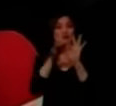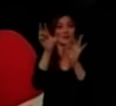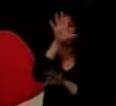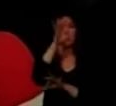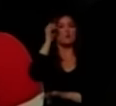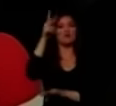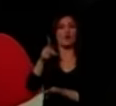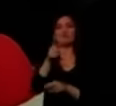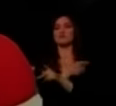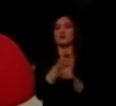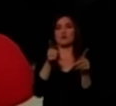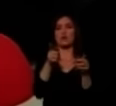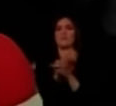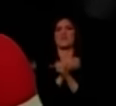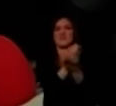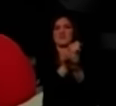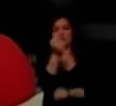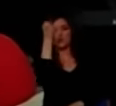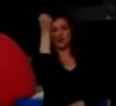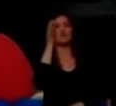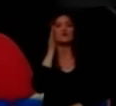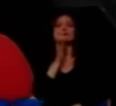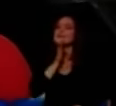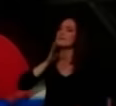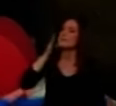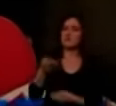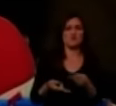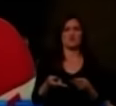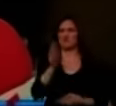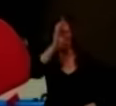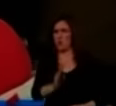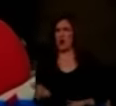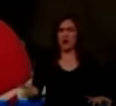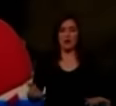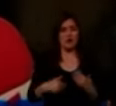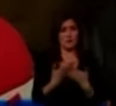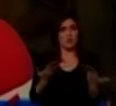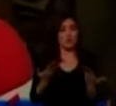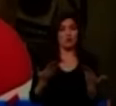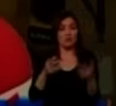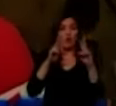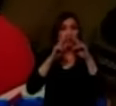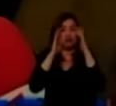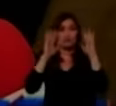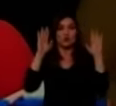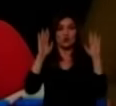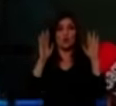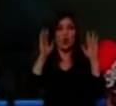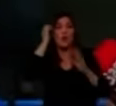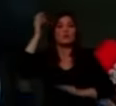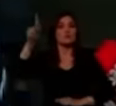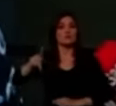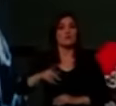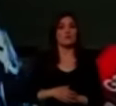Siempre defenderemos los derechos de las mujeres, eso es innegociable. Desconozco lo que usted me señala, por lo tanto no me puedo pronunciar.